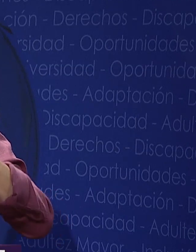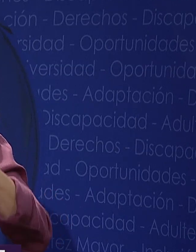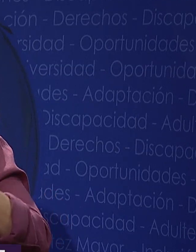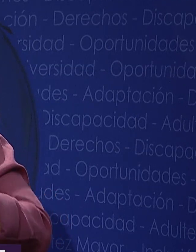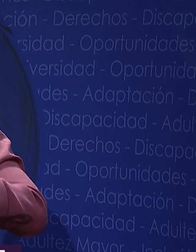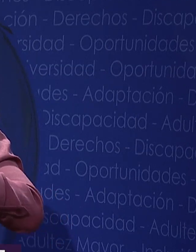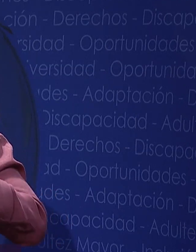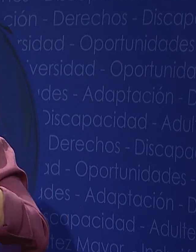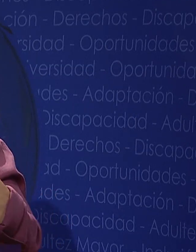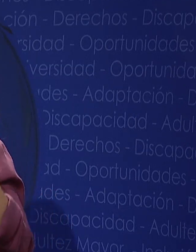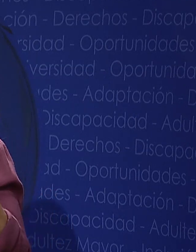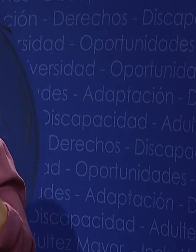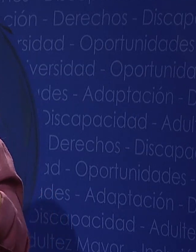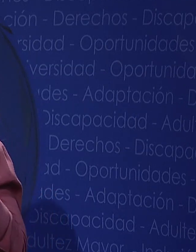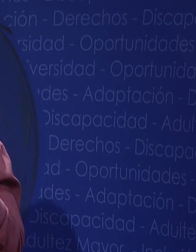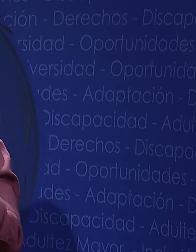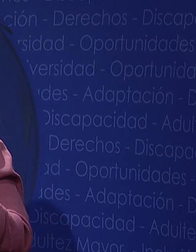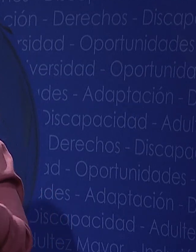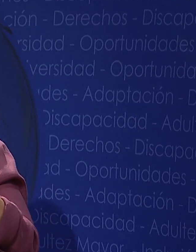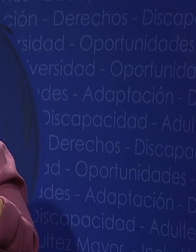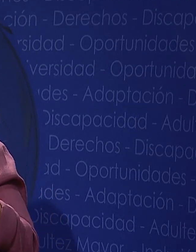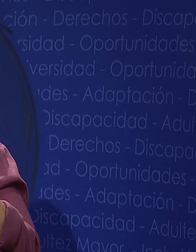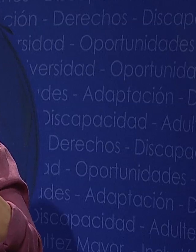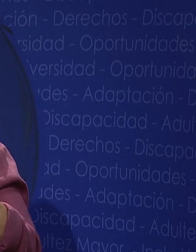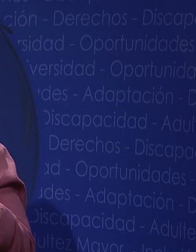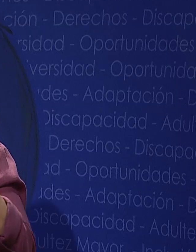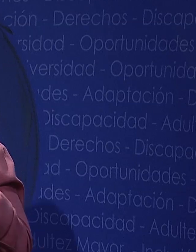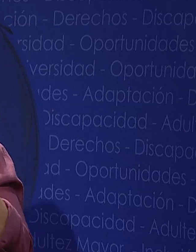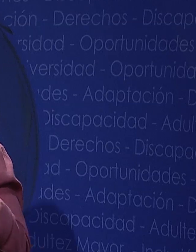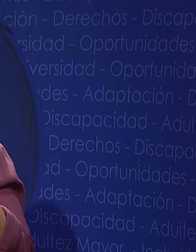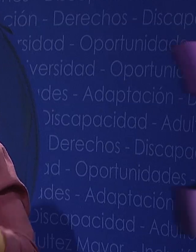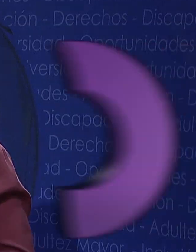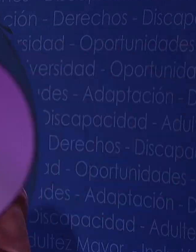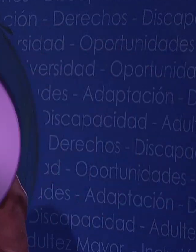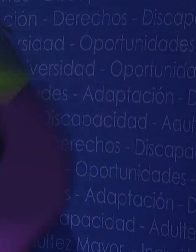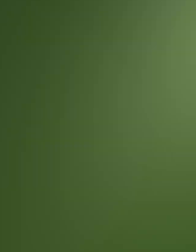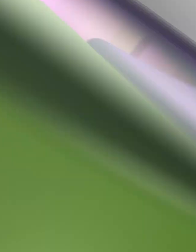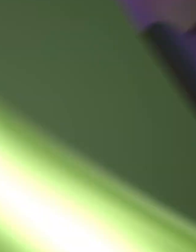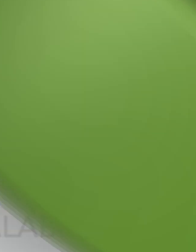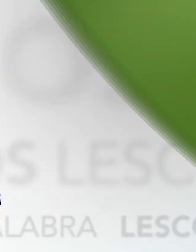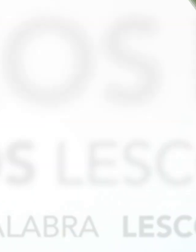un corte y pronto estamos de vuelta con la segunda parte de la entrevista.